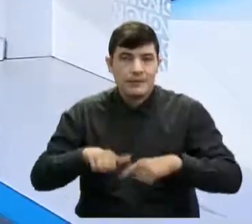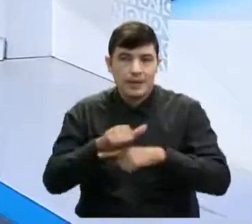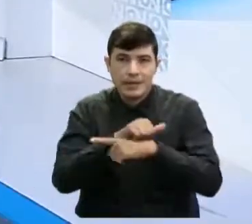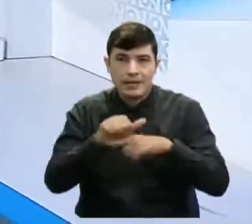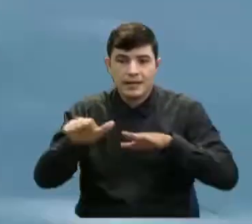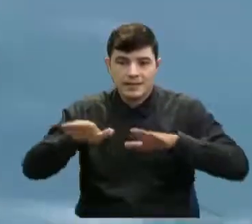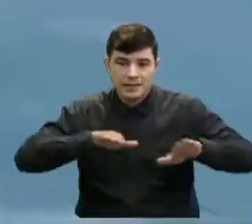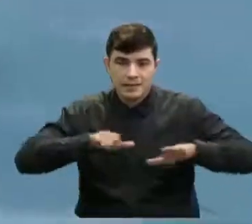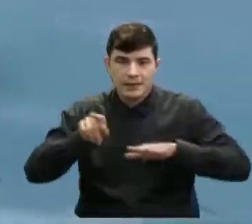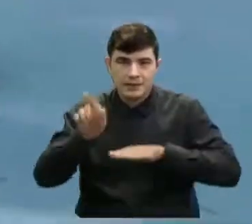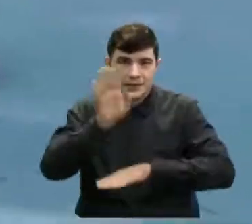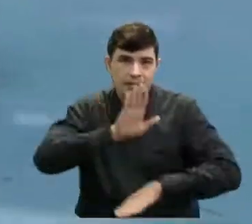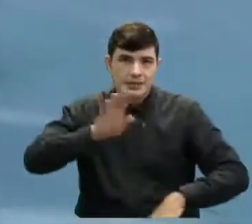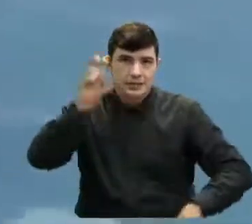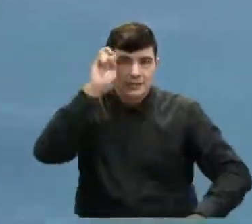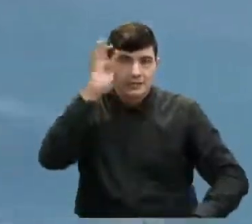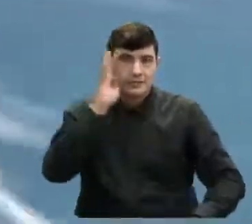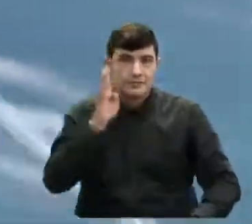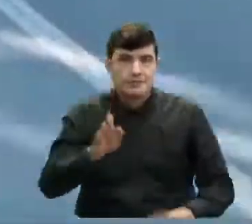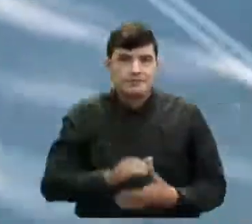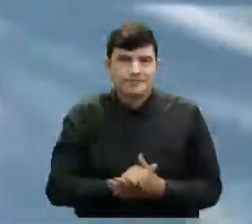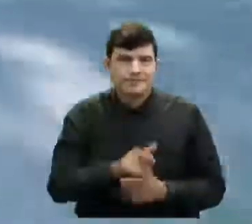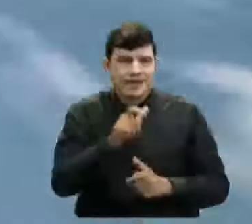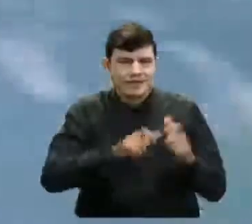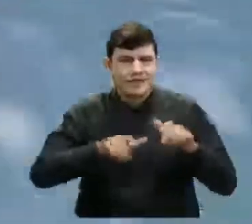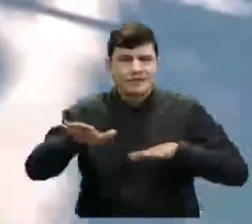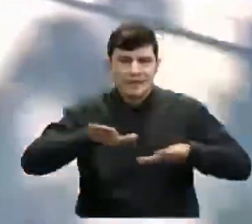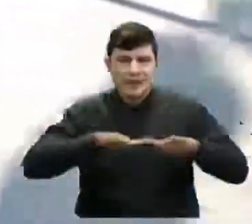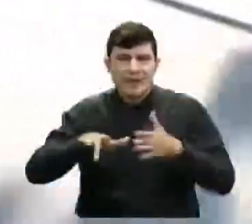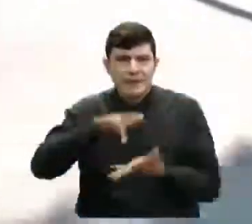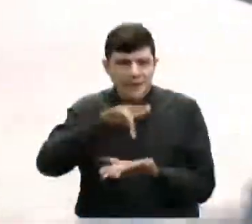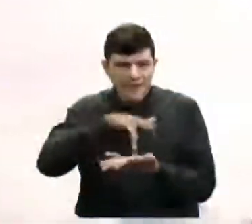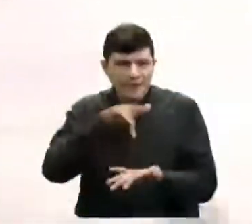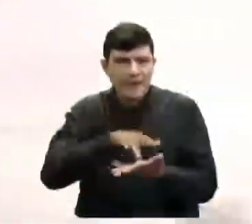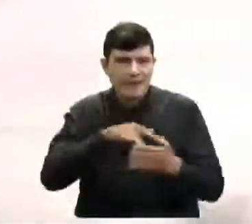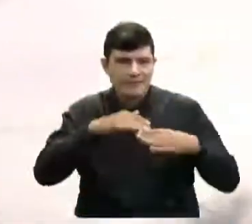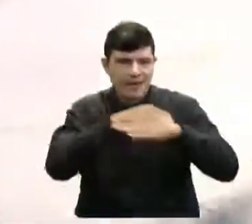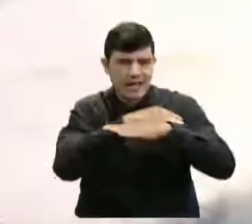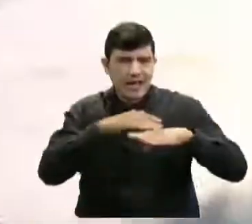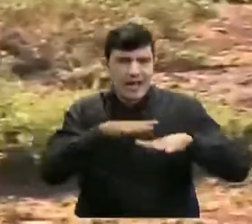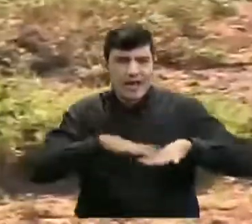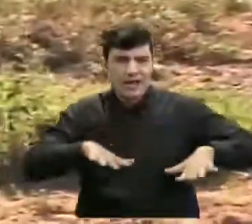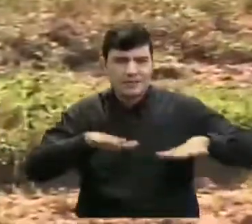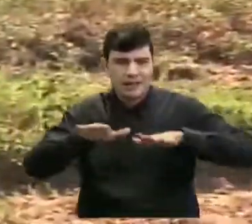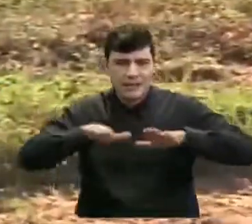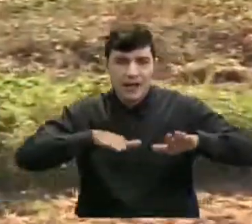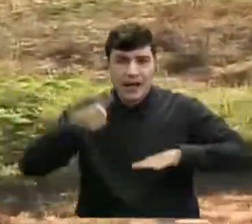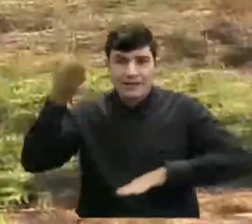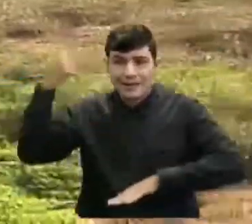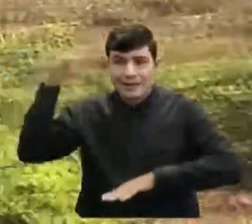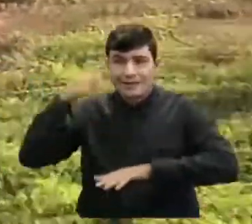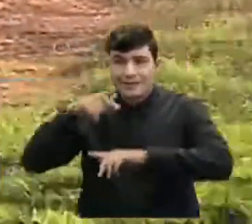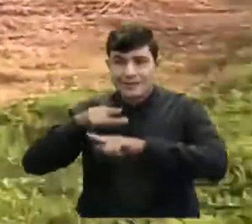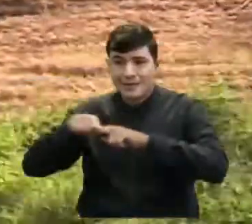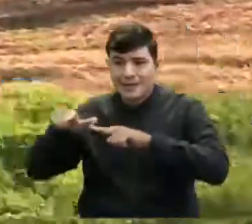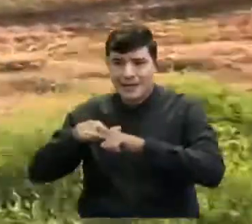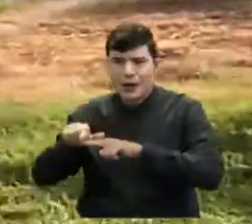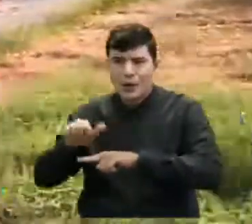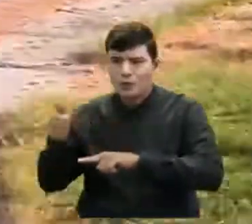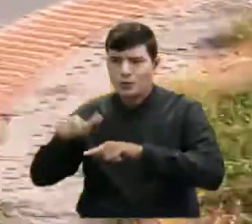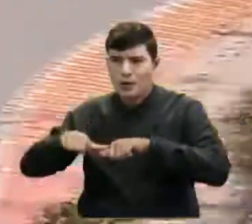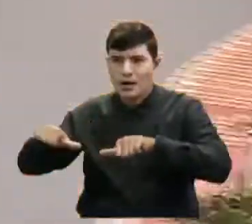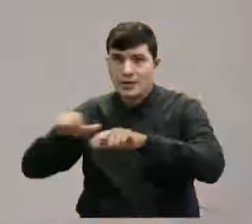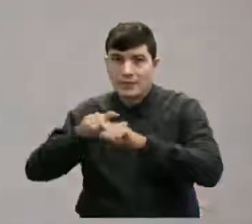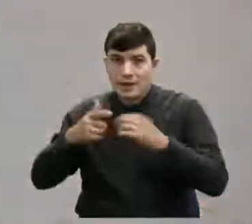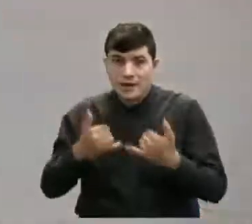y los patinadores regresaron a la pista desde hace algunas semanas se entrenaban en otro sector de cúcuta ahora